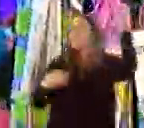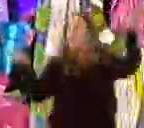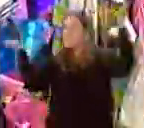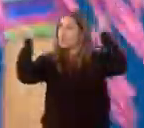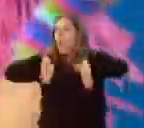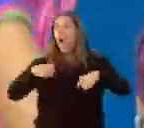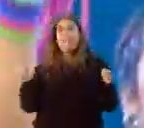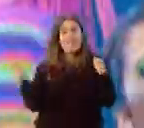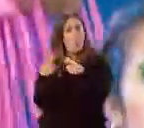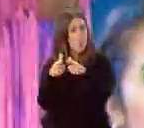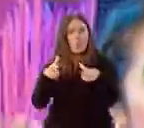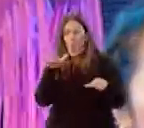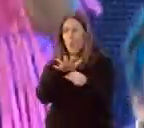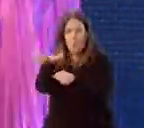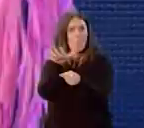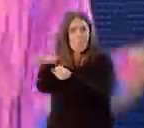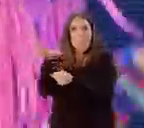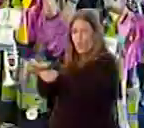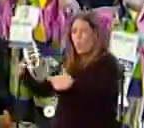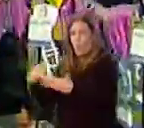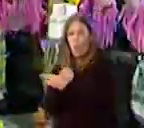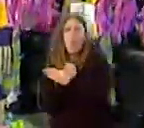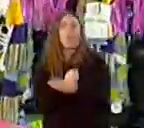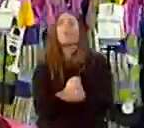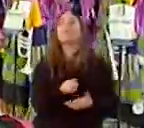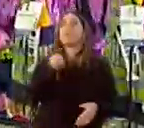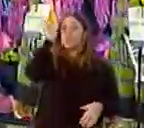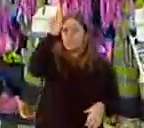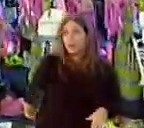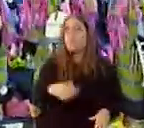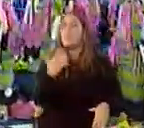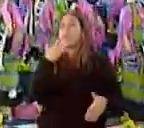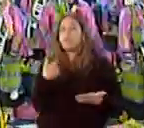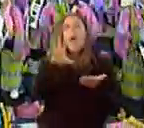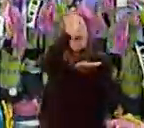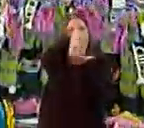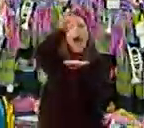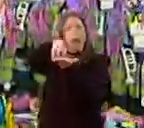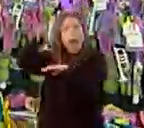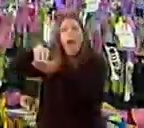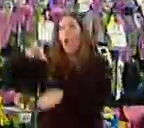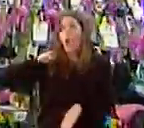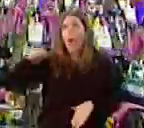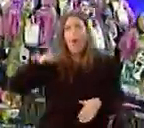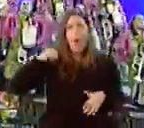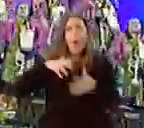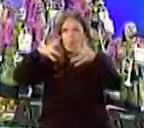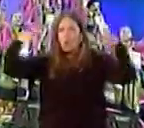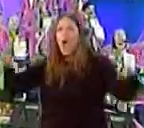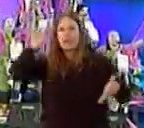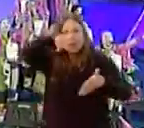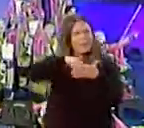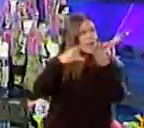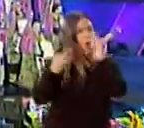de todas ellas esta nación es tecnología de la última